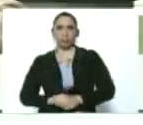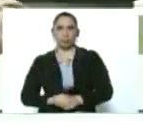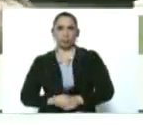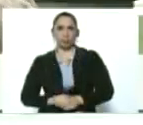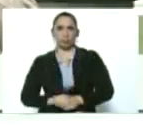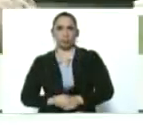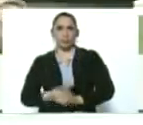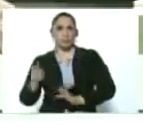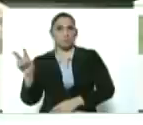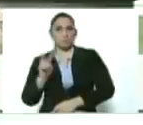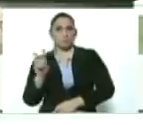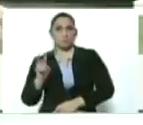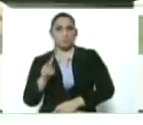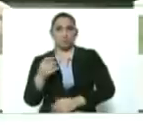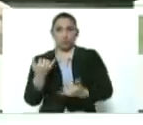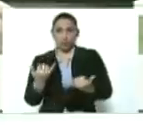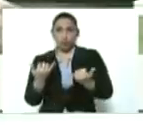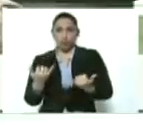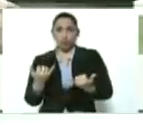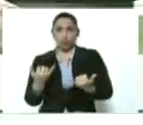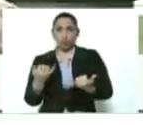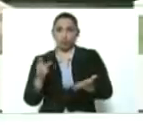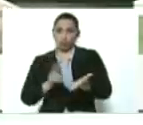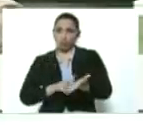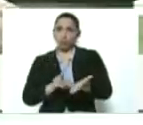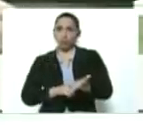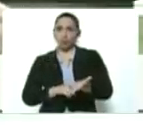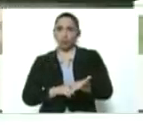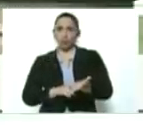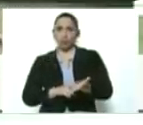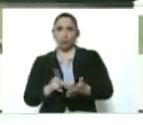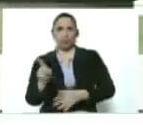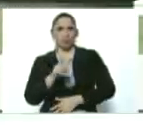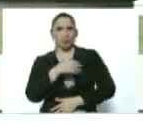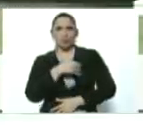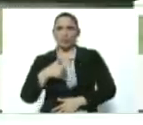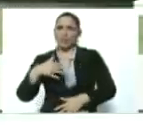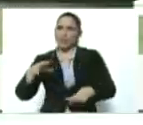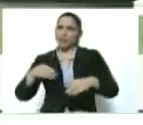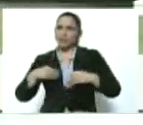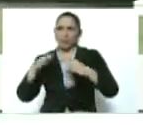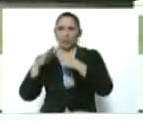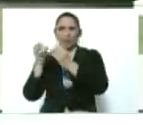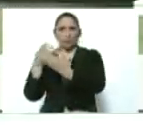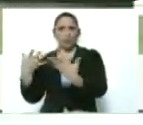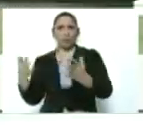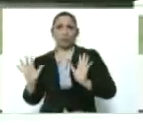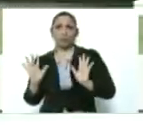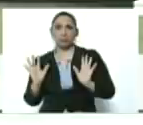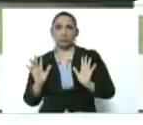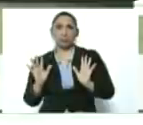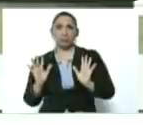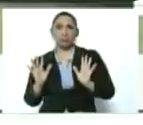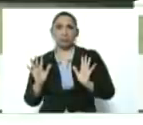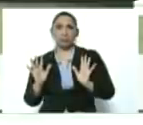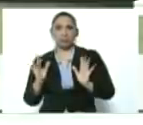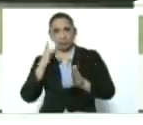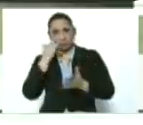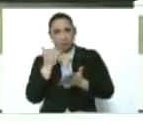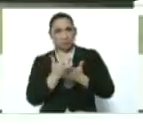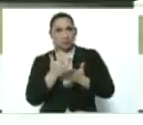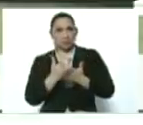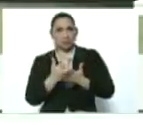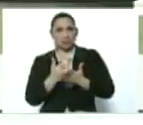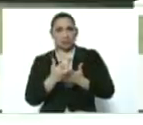venezuela es una realidad no quieren aceptarla en la casa blanca que es ustedes los